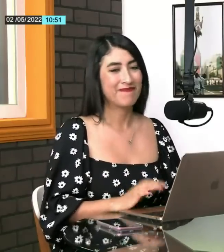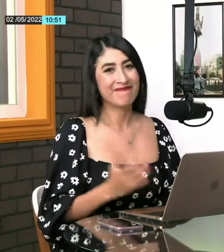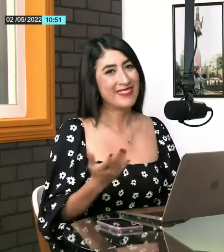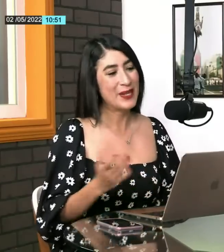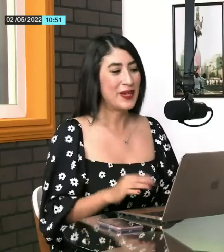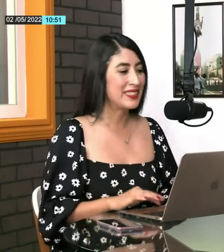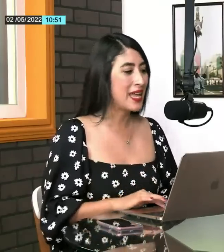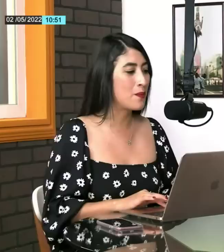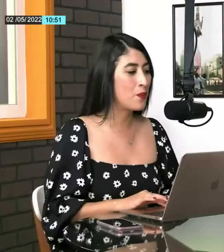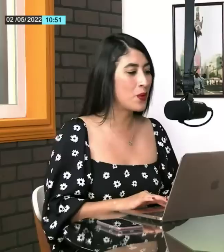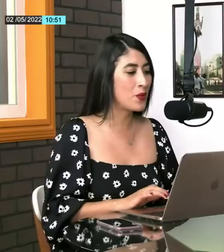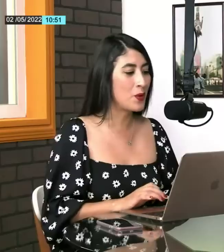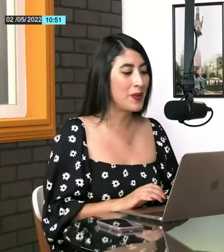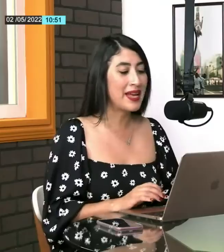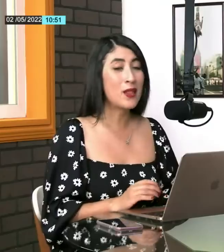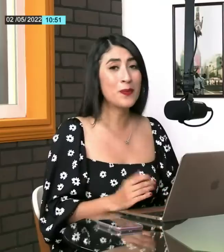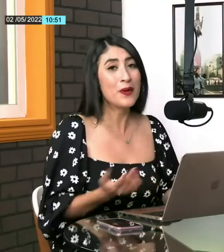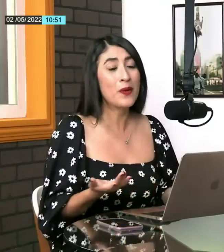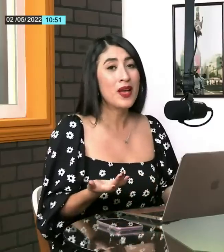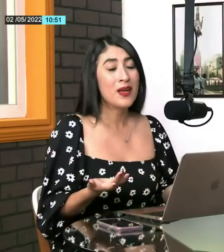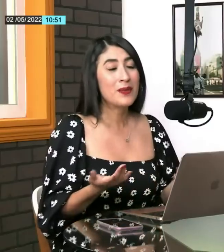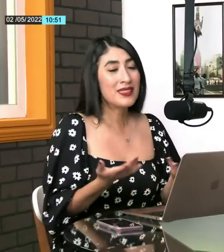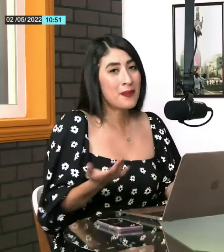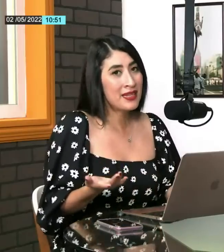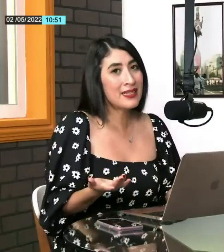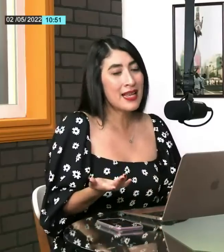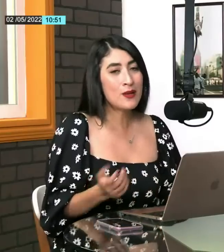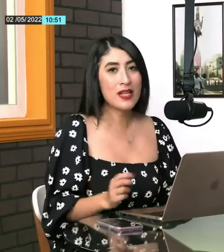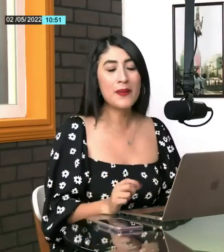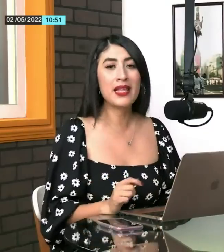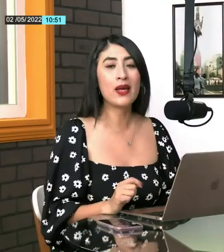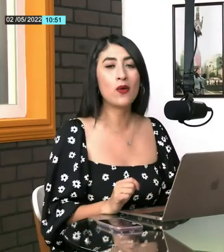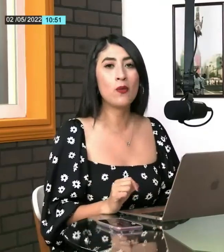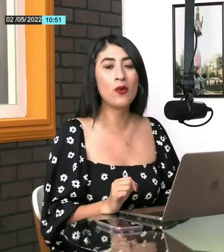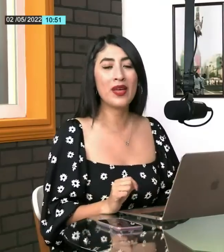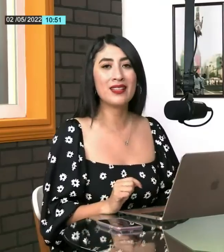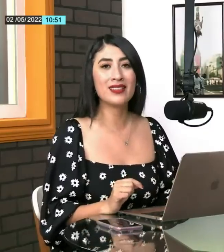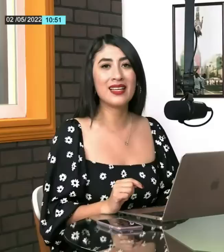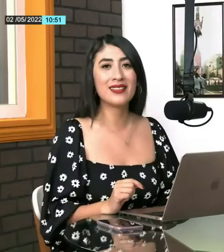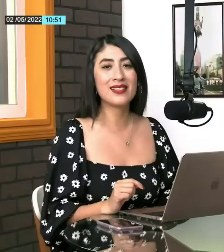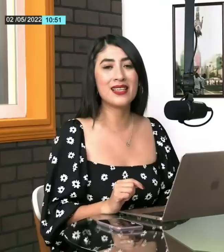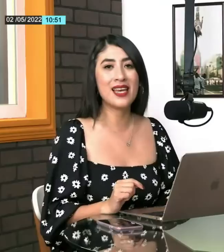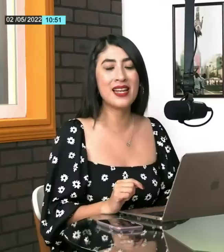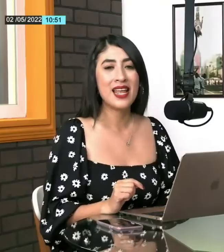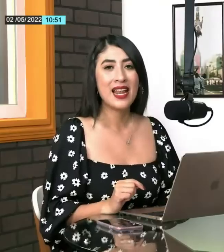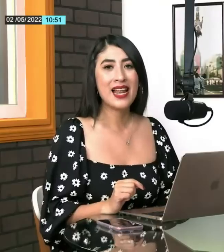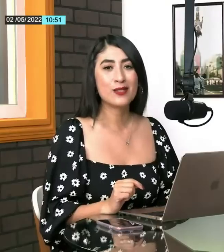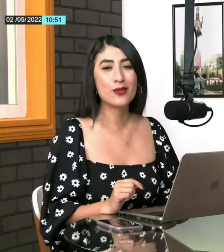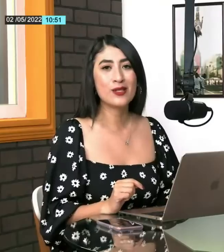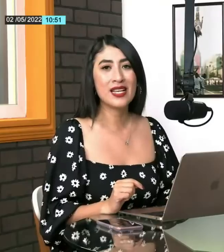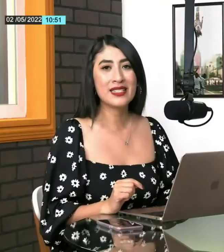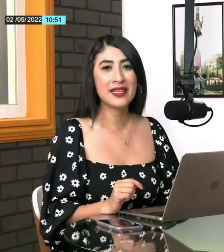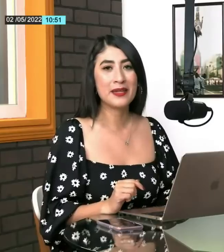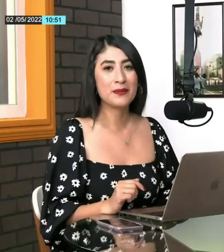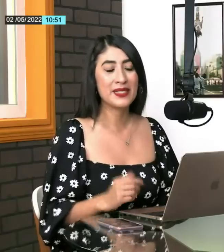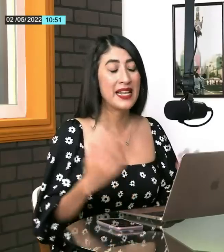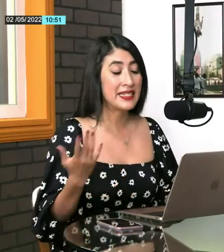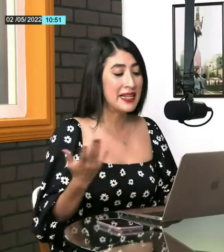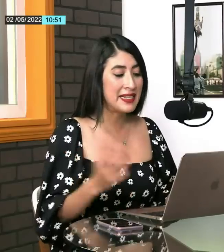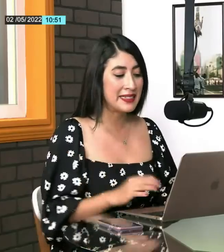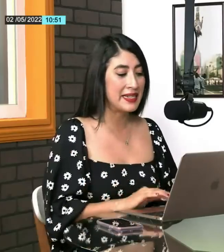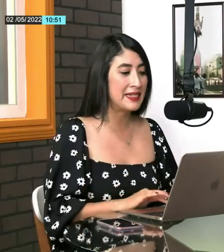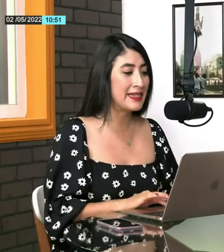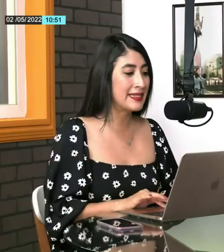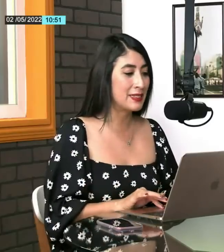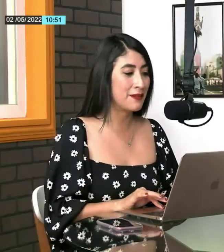dijo le está muy muy complicado pero pues también quizás nos hable de cómo es que se hacían las cosas y empiecen